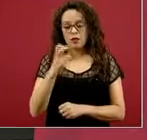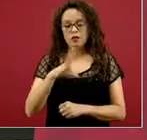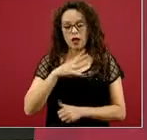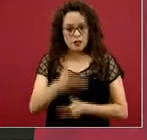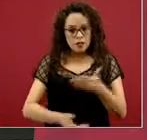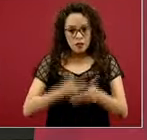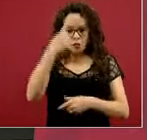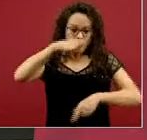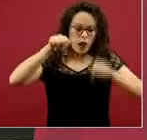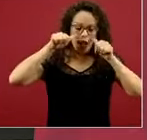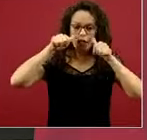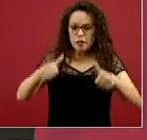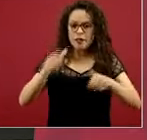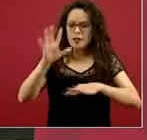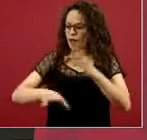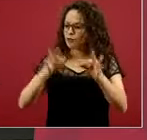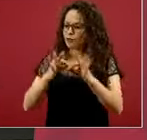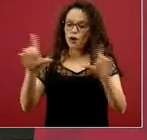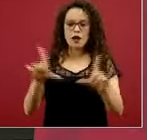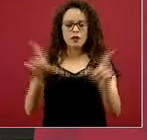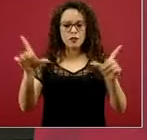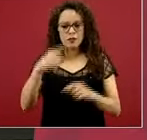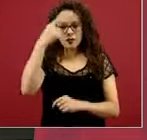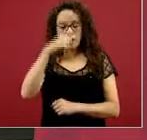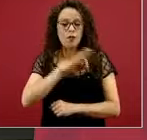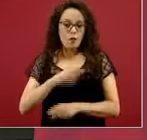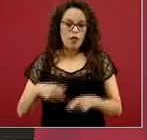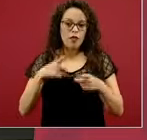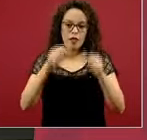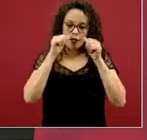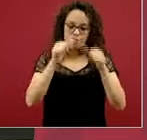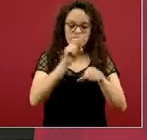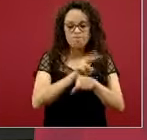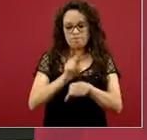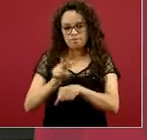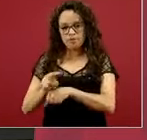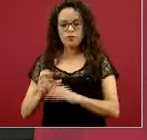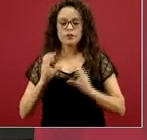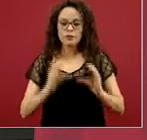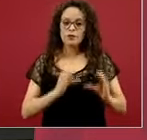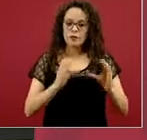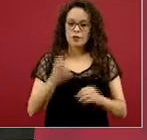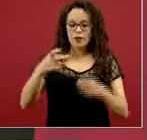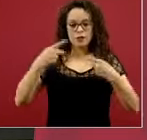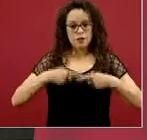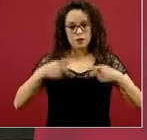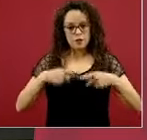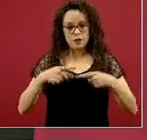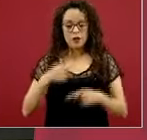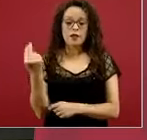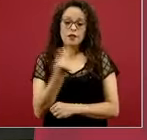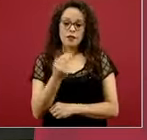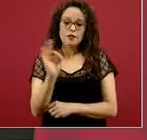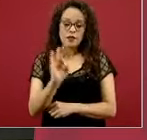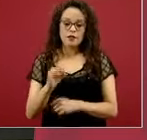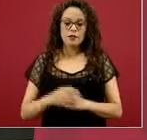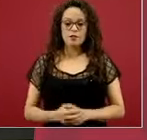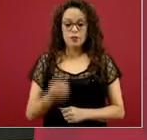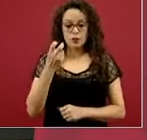atención listos para atender, para vigilar, para monitorear a aquellas personas que lo requieren. Por lo